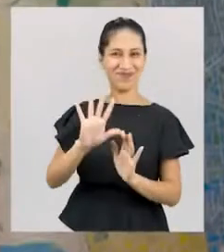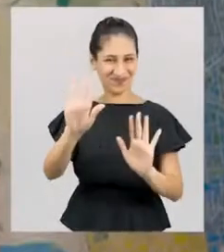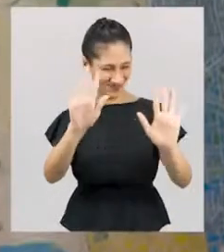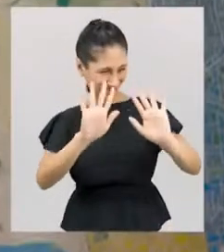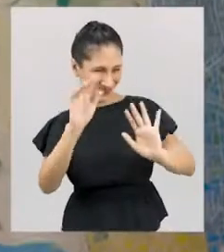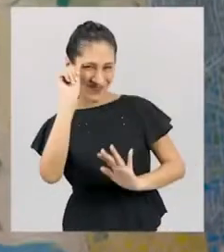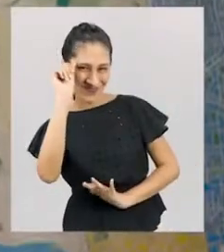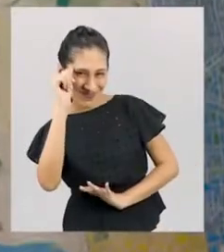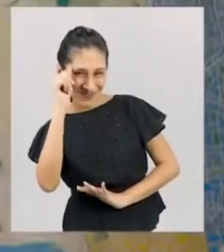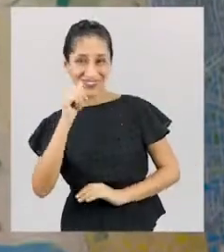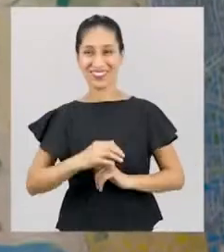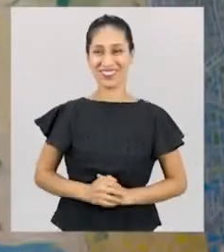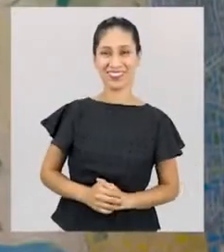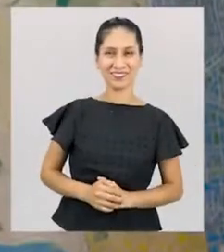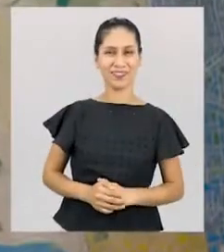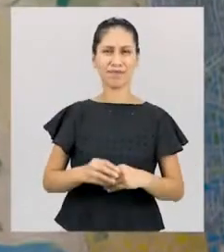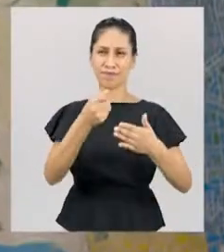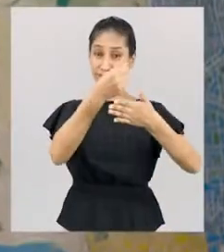ya te vas a acordar.